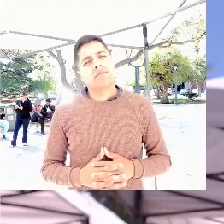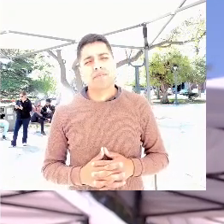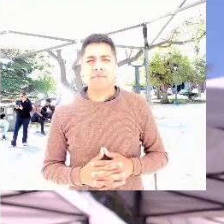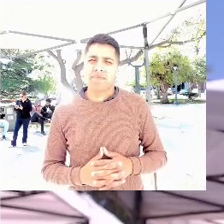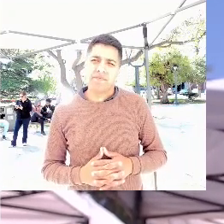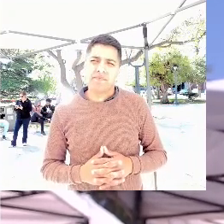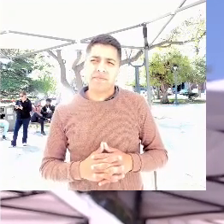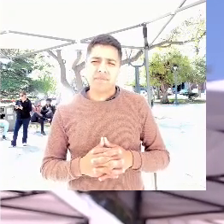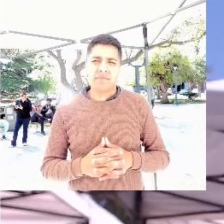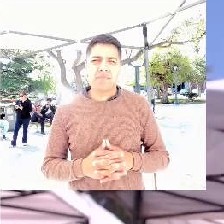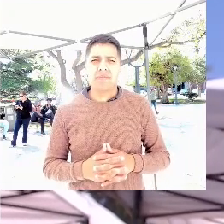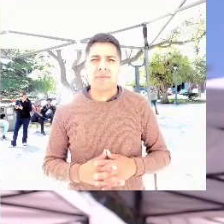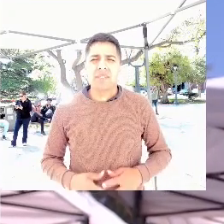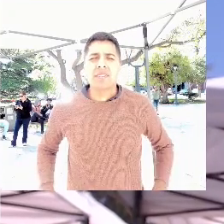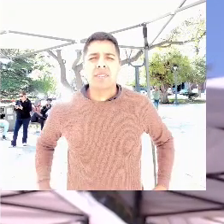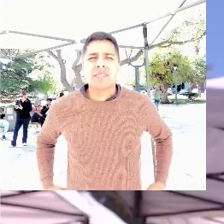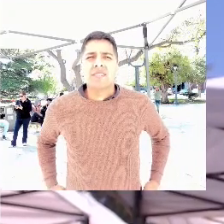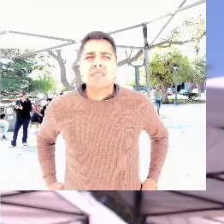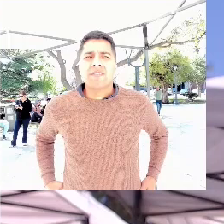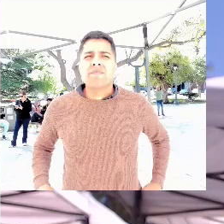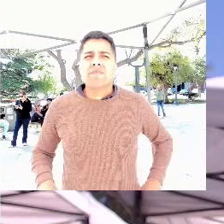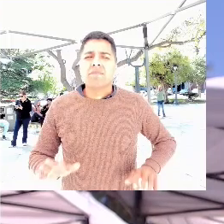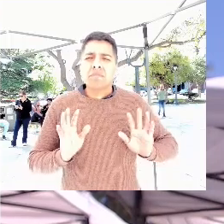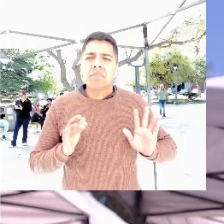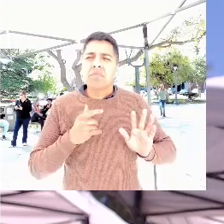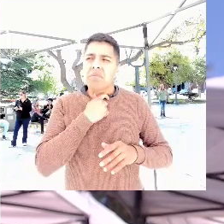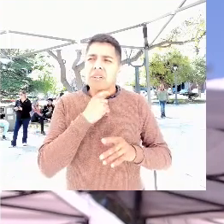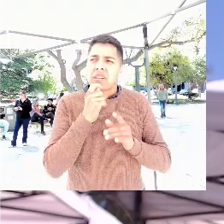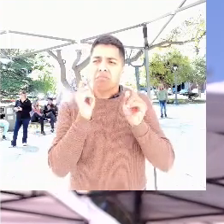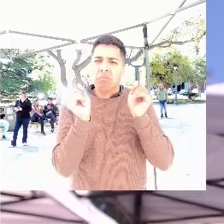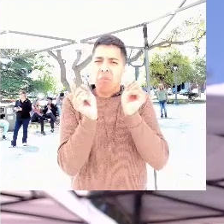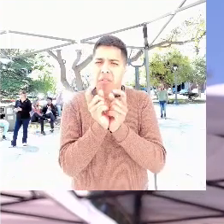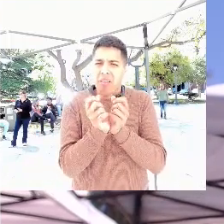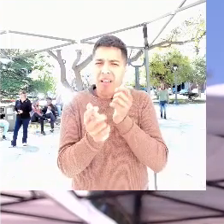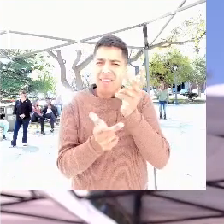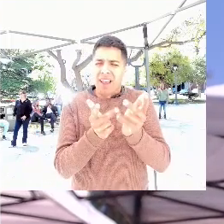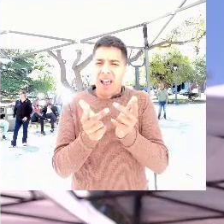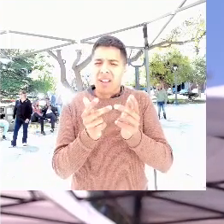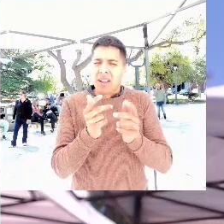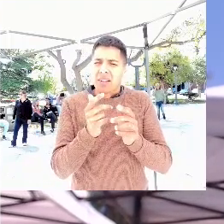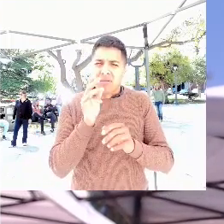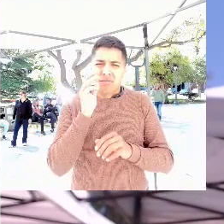Gracias, señor presidente. Un poco quiero acompañar las palabras de quienes me precedieron.